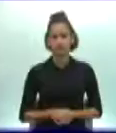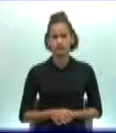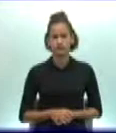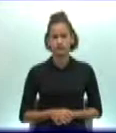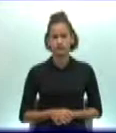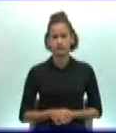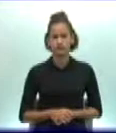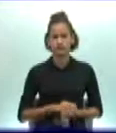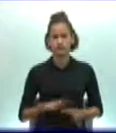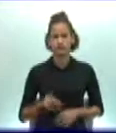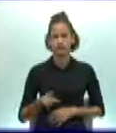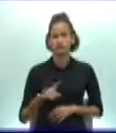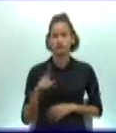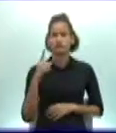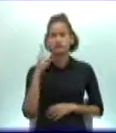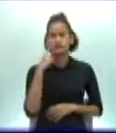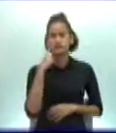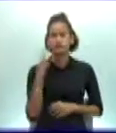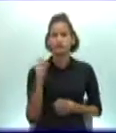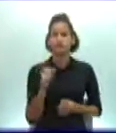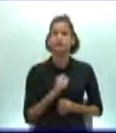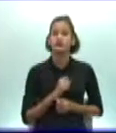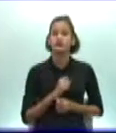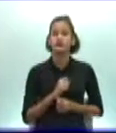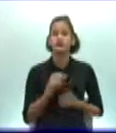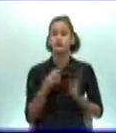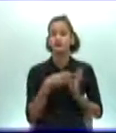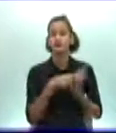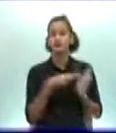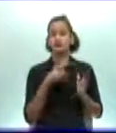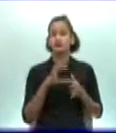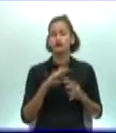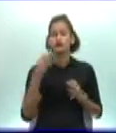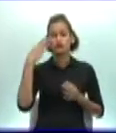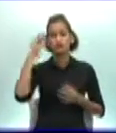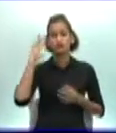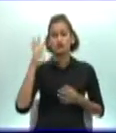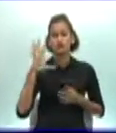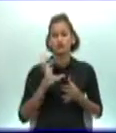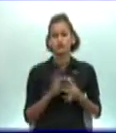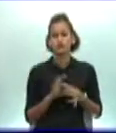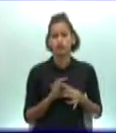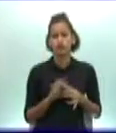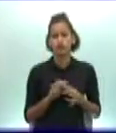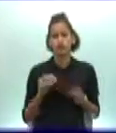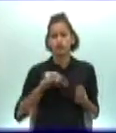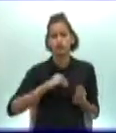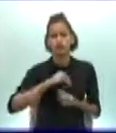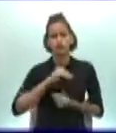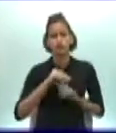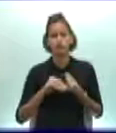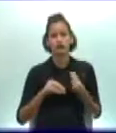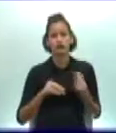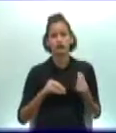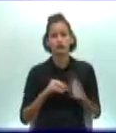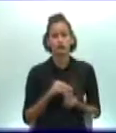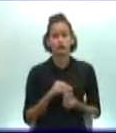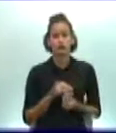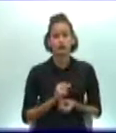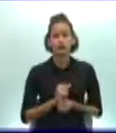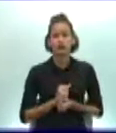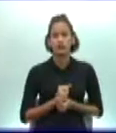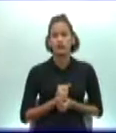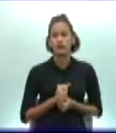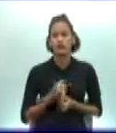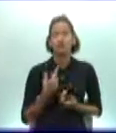Ya ustedes conocen de la asignatura Geografía de Cuba en quinto grado los cambios y transformaciones que ocurrieron